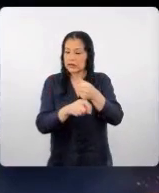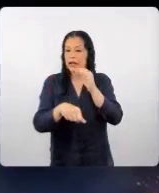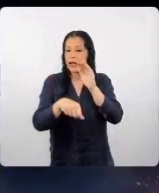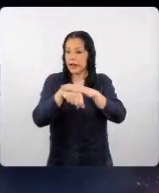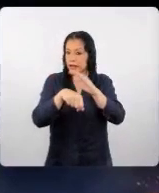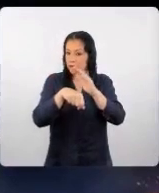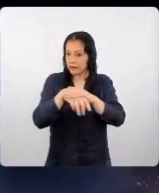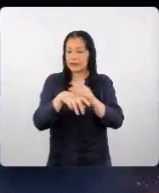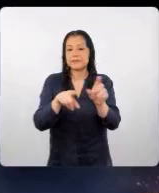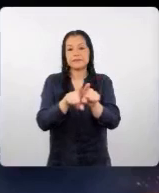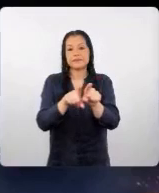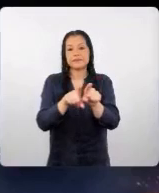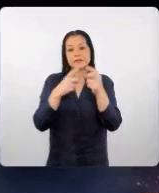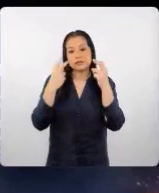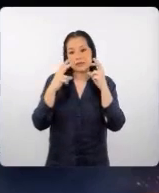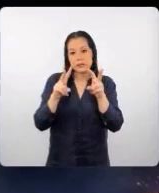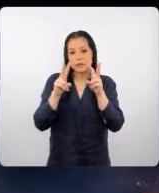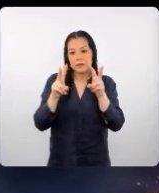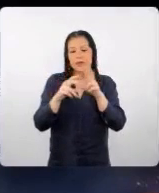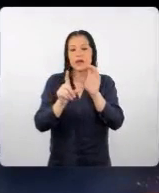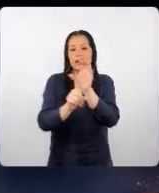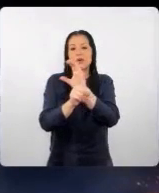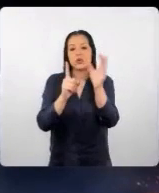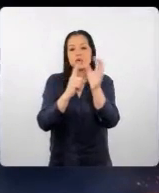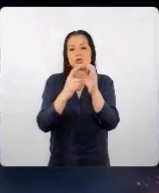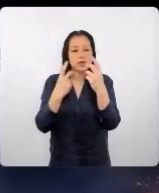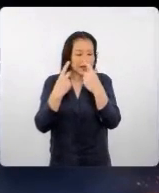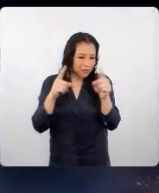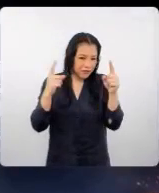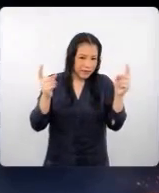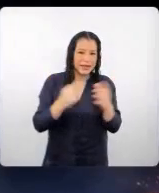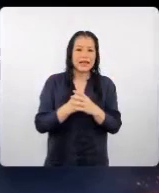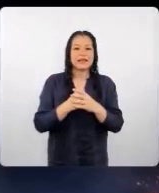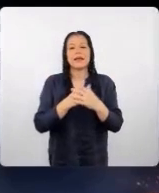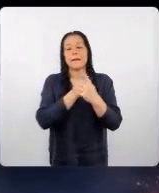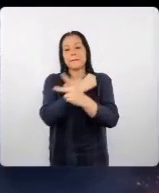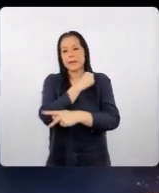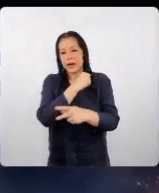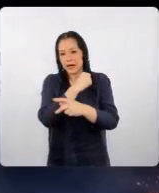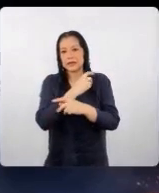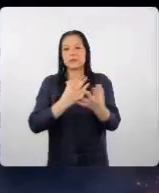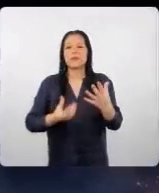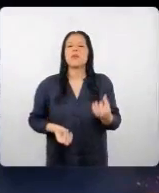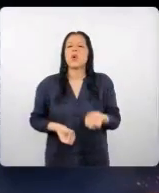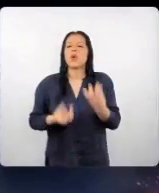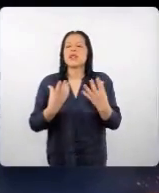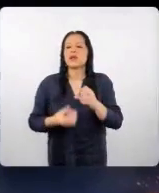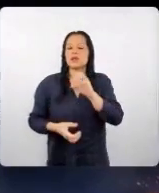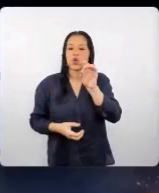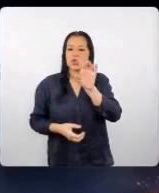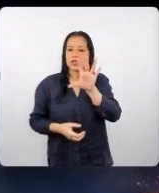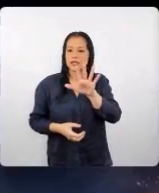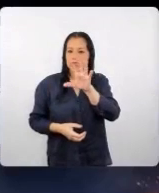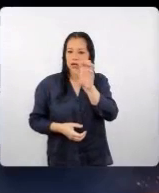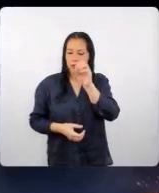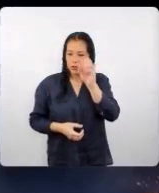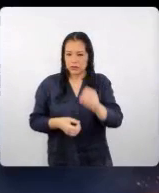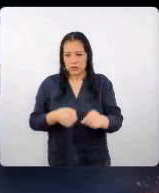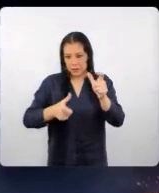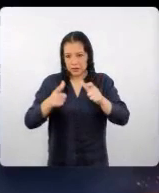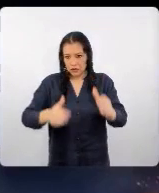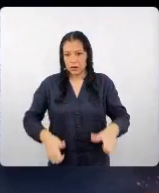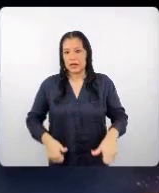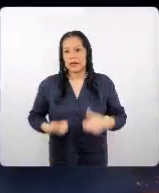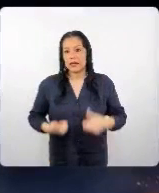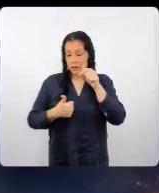inglés. También estamos viendo esa cultura mixta, por decir de alguna forma, porque tenemos un 85% de población que viene